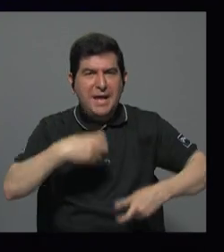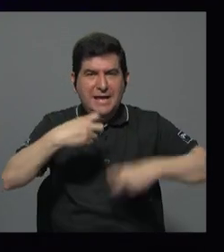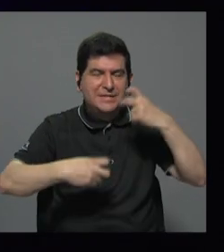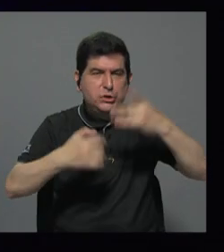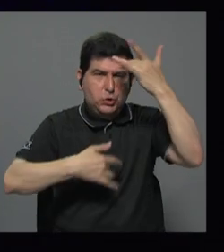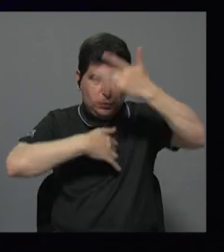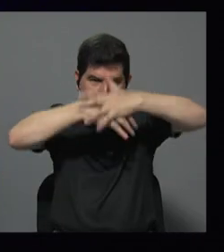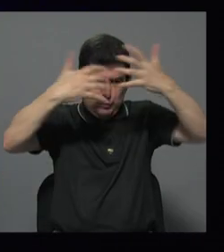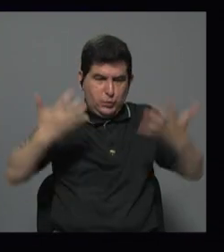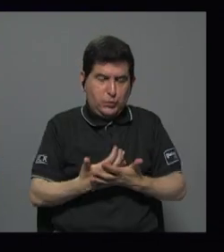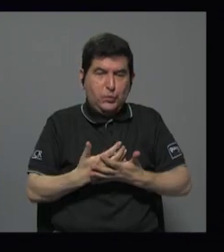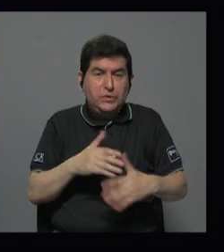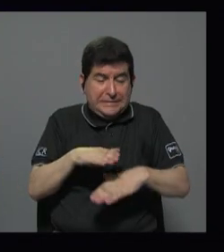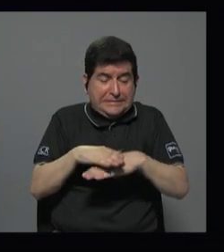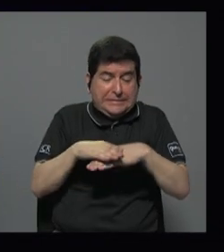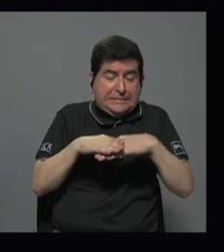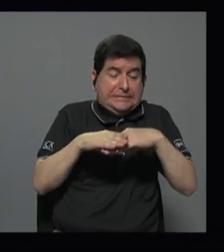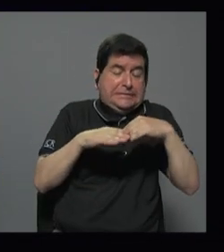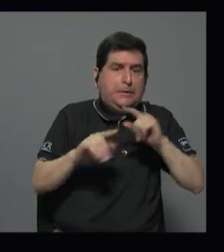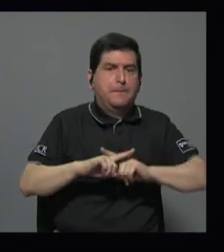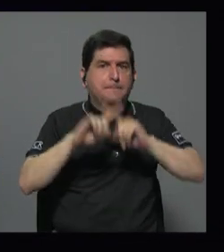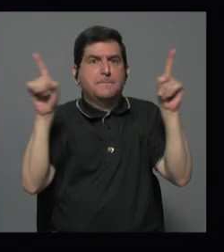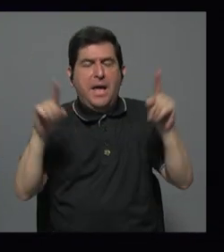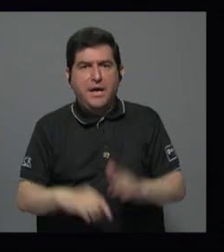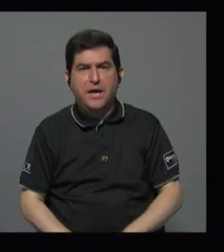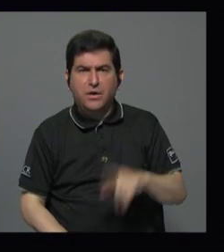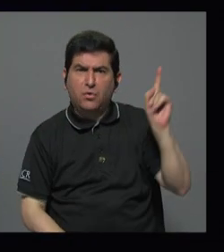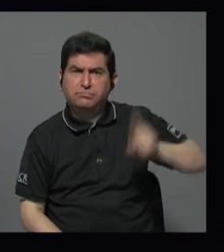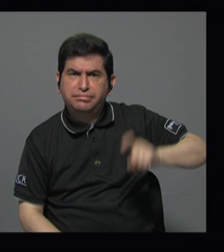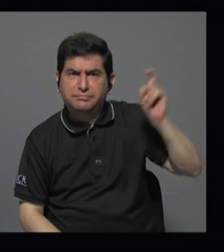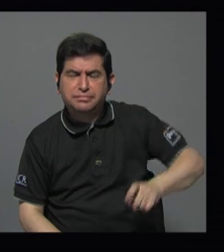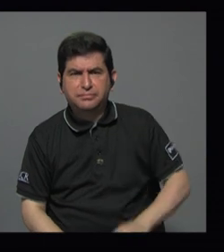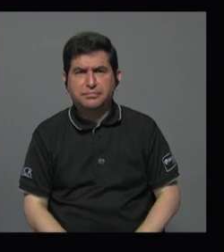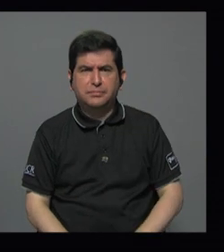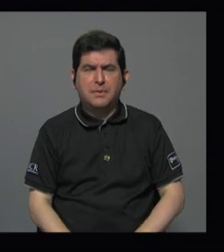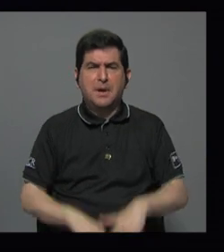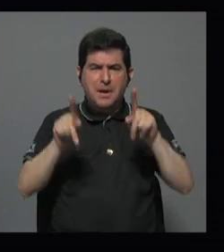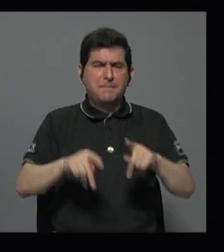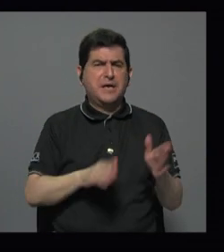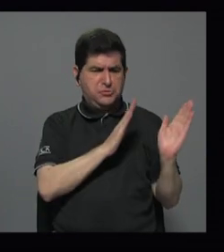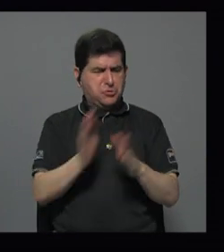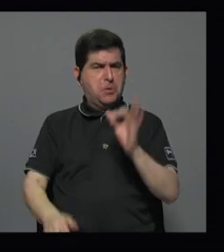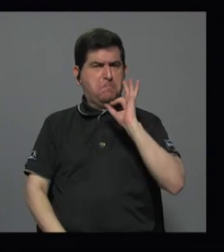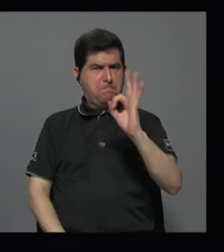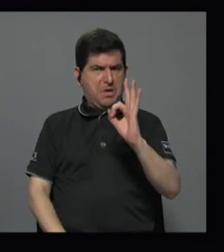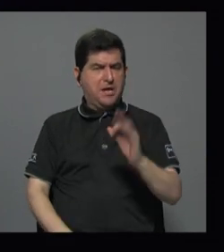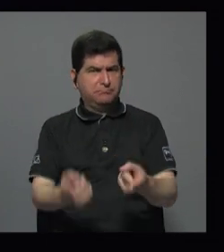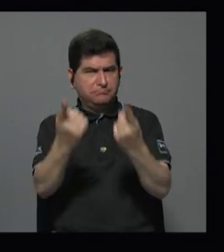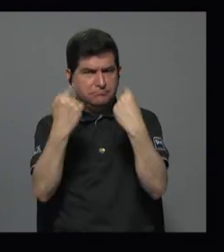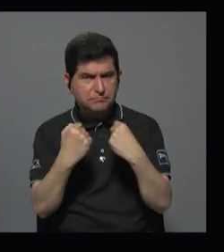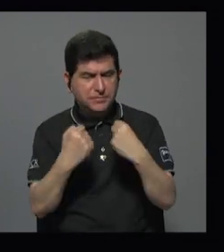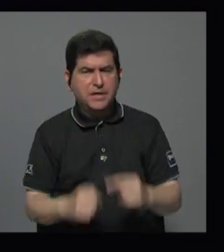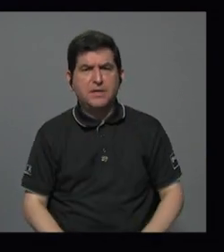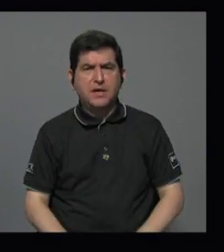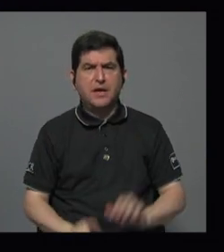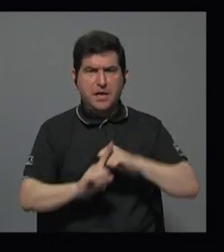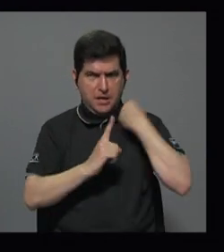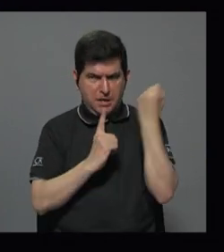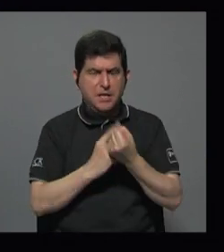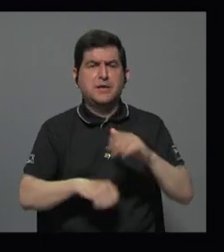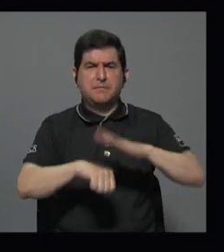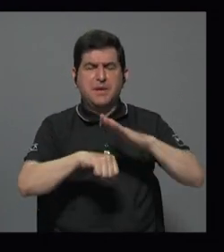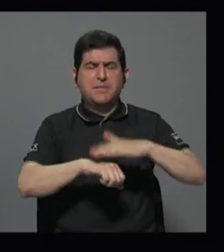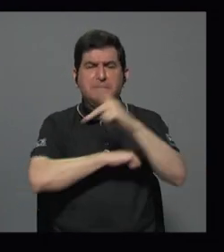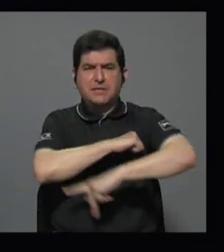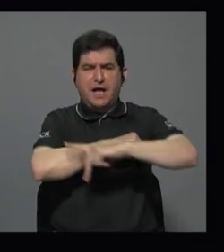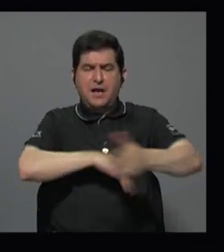pandemias que vamos saliendo pero realmente se necesita que llegue alguien muy preparado y comprobar las condiciones para sacar el